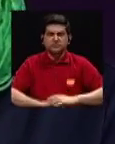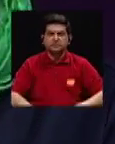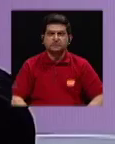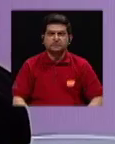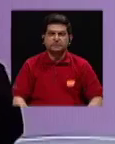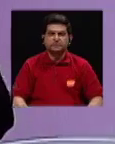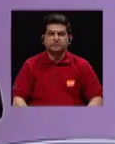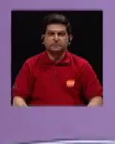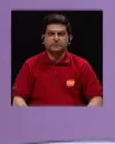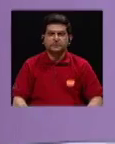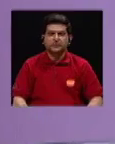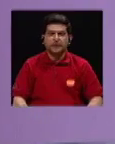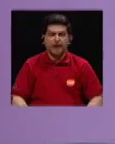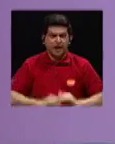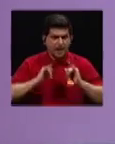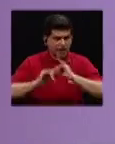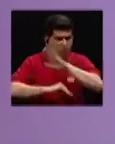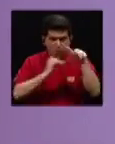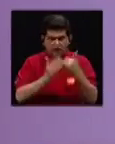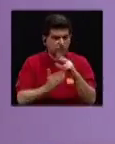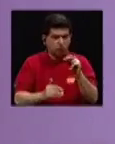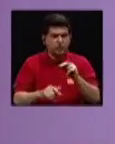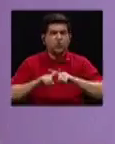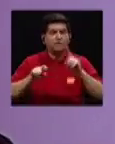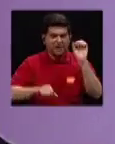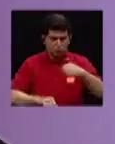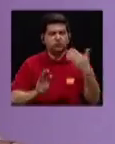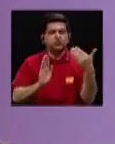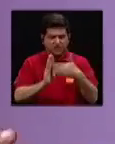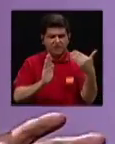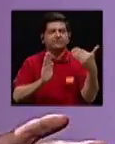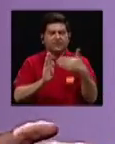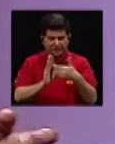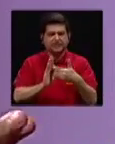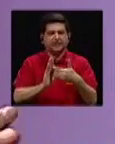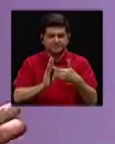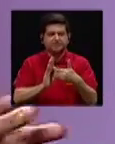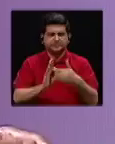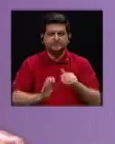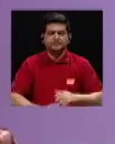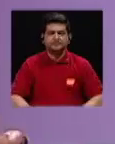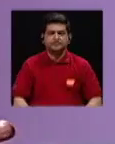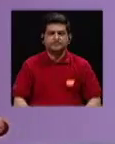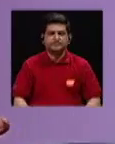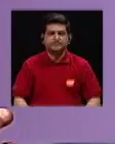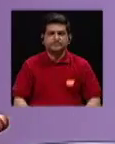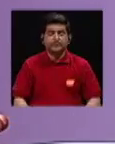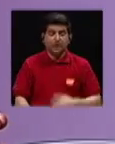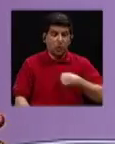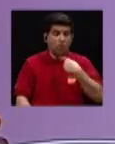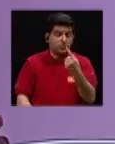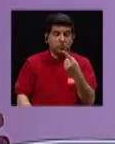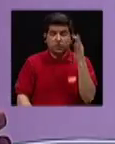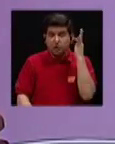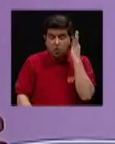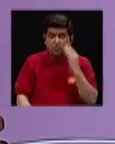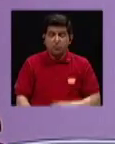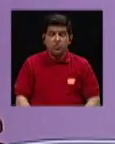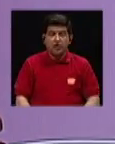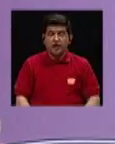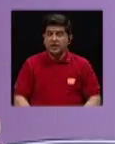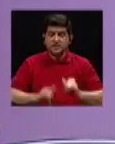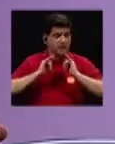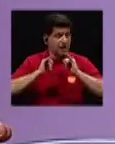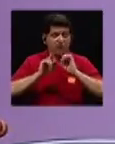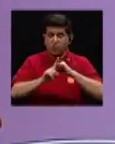por igual no nos afecta a todas por igual Aunque sí nos afecta obviamente cuando